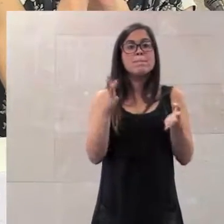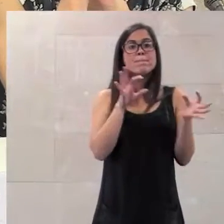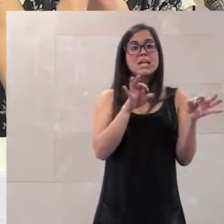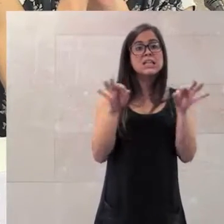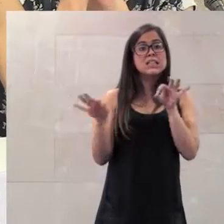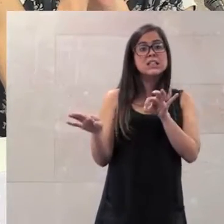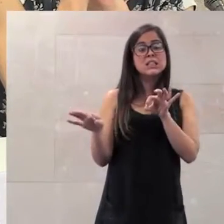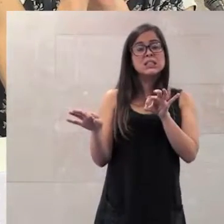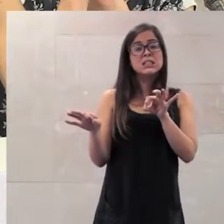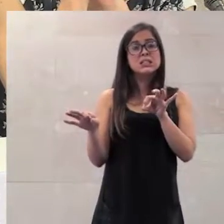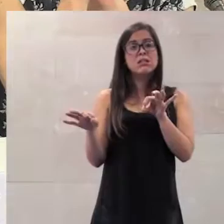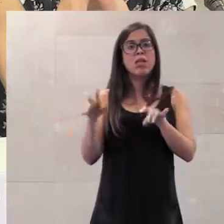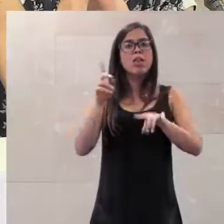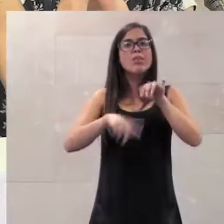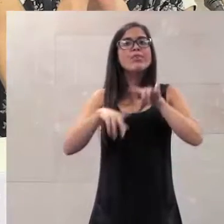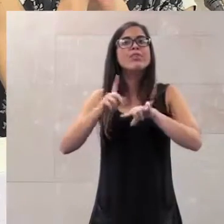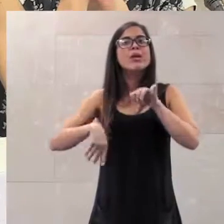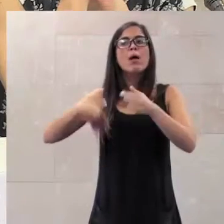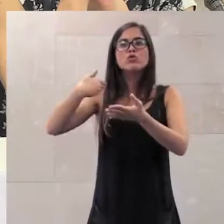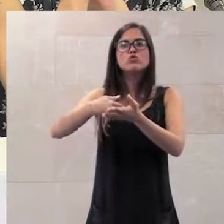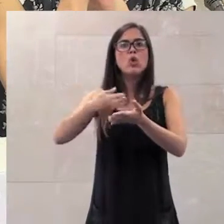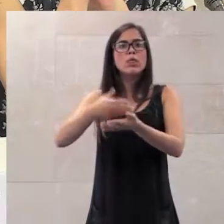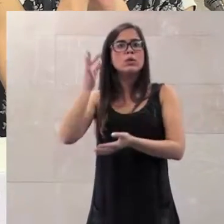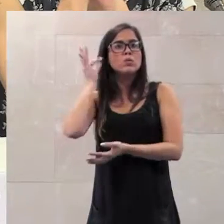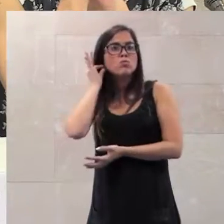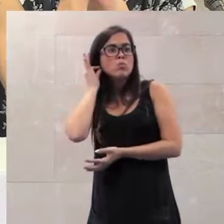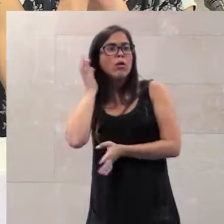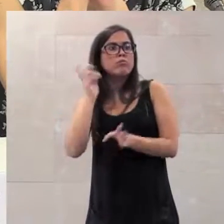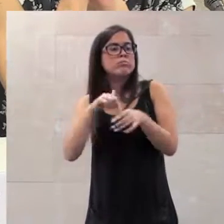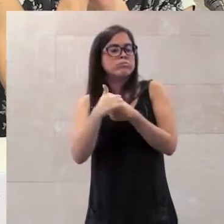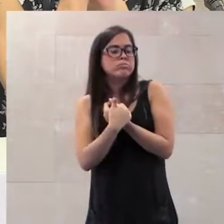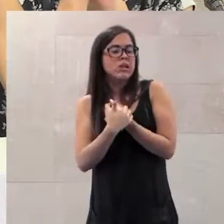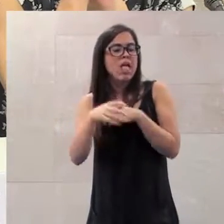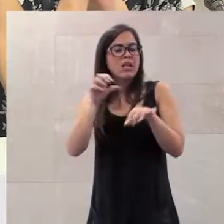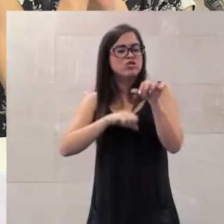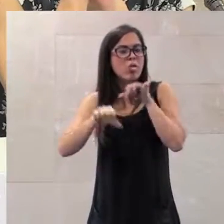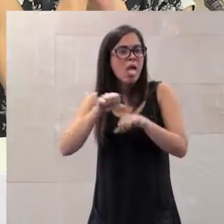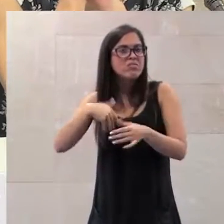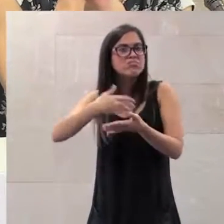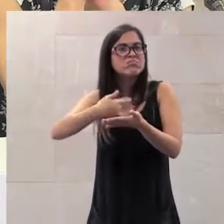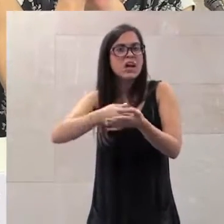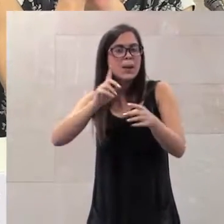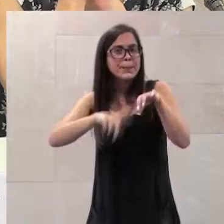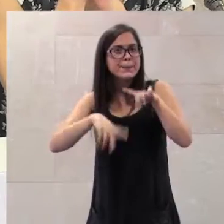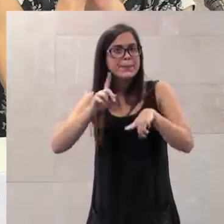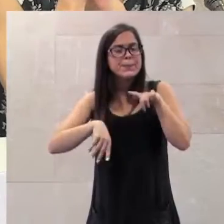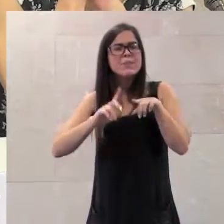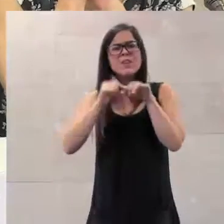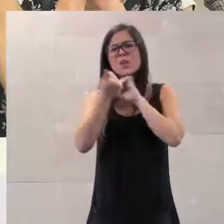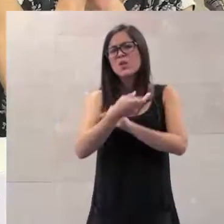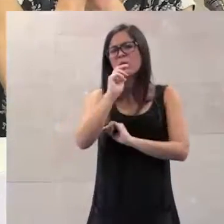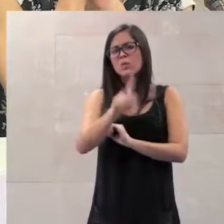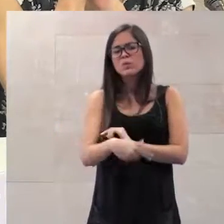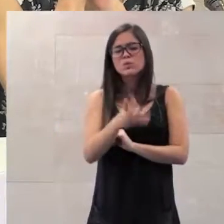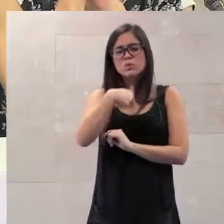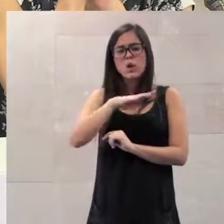Planificamos teniendo en cuenta las solicitudes de las mujeres que vienen participando, de las asociaciones, etcétera, y luego también intentamos